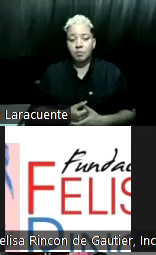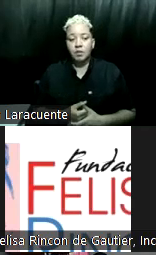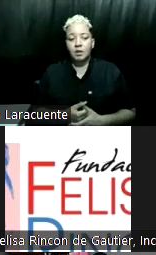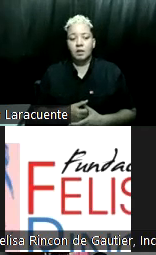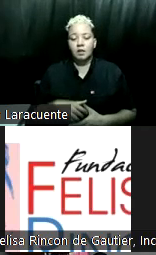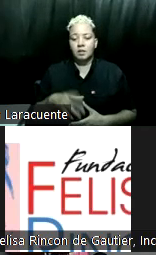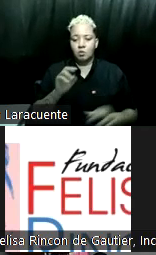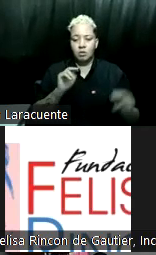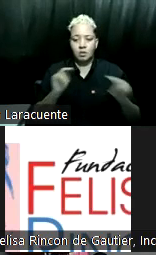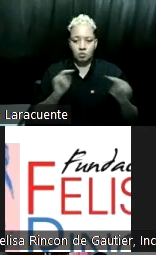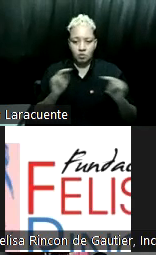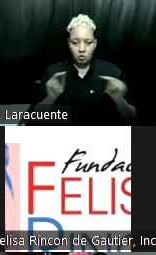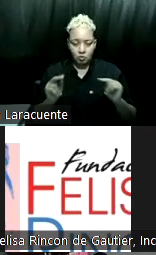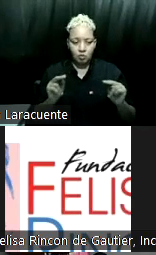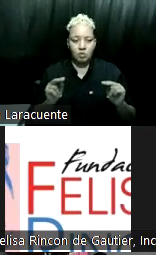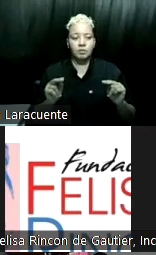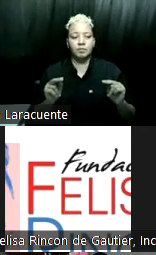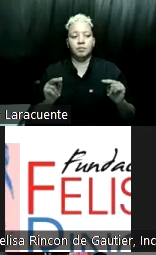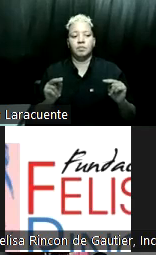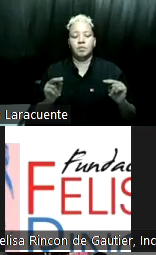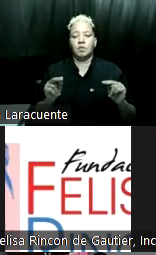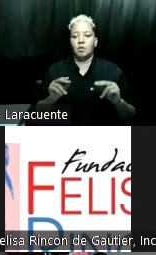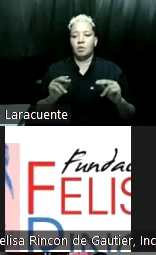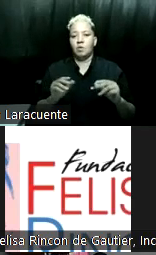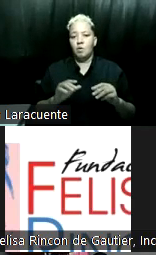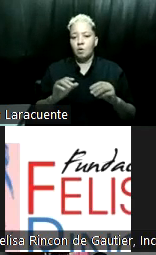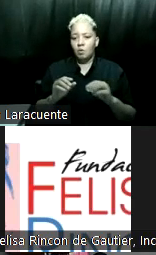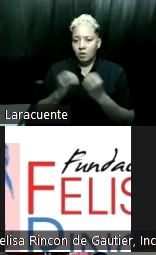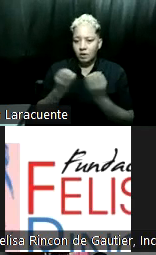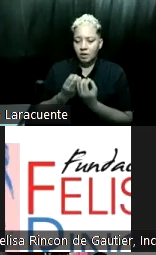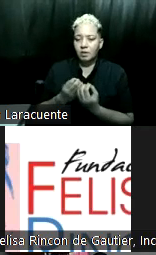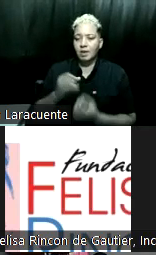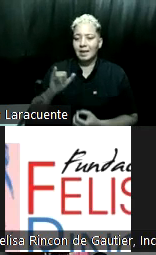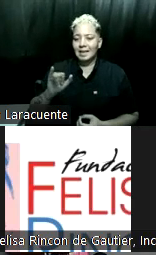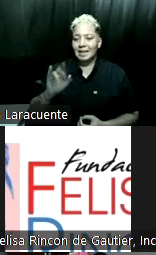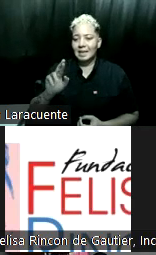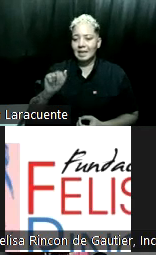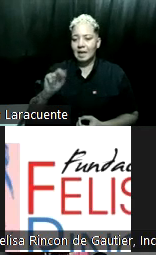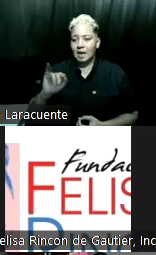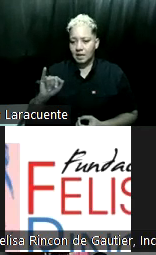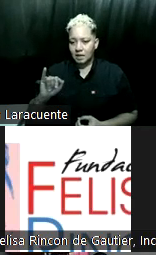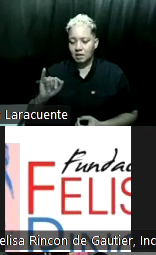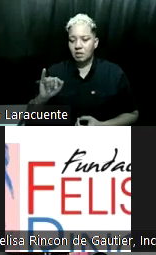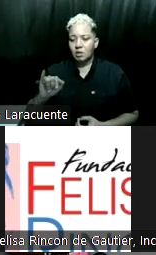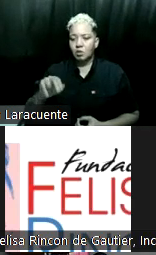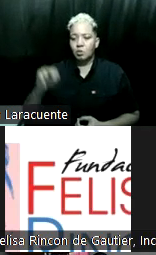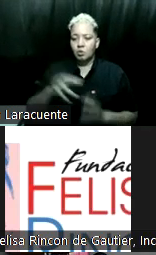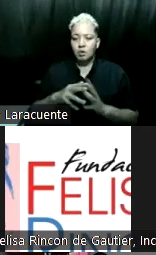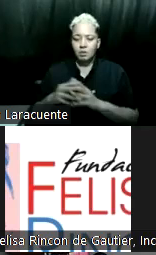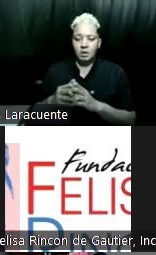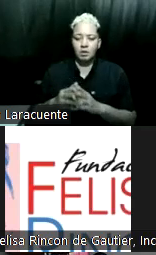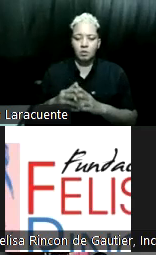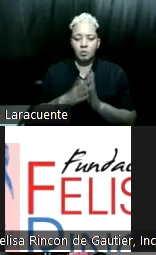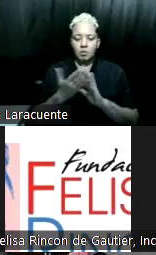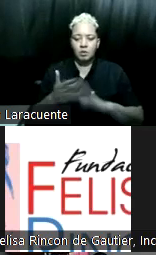en negociaciones con un consorcio iraní norteamericano para convertir a Puerto Rico en un